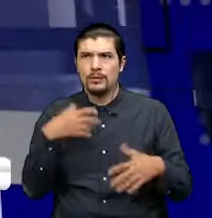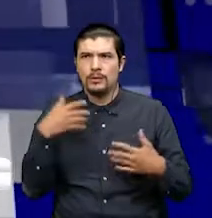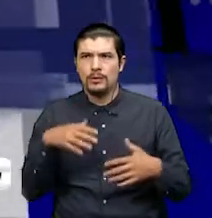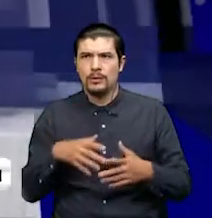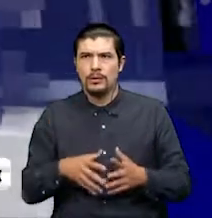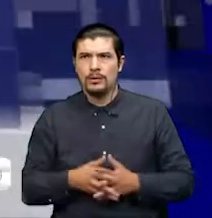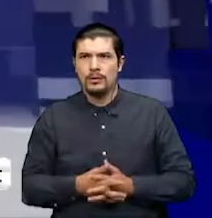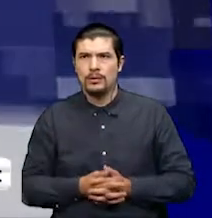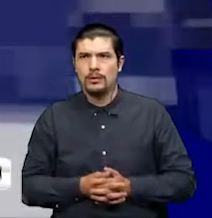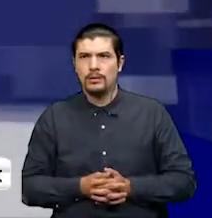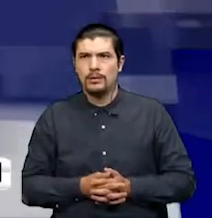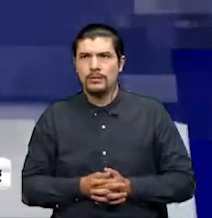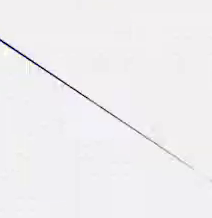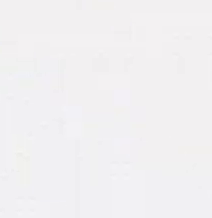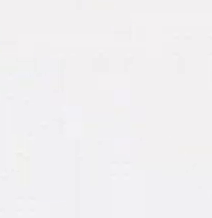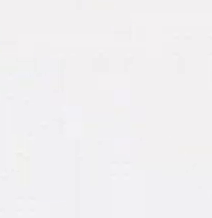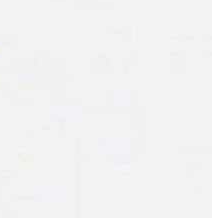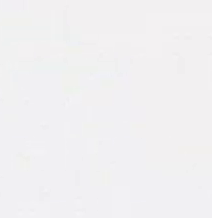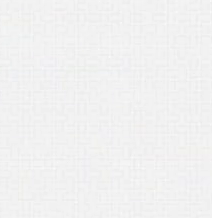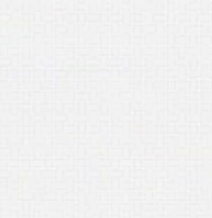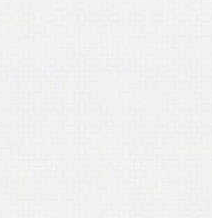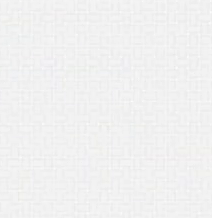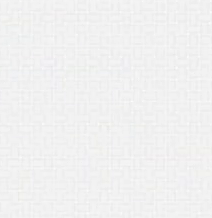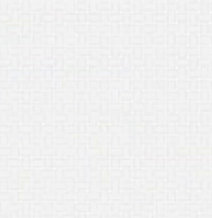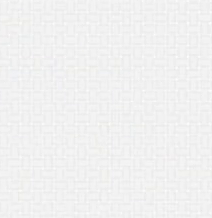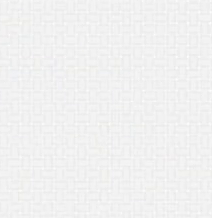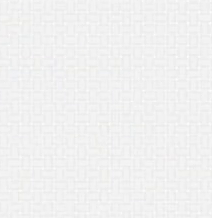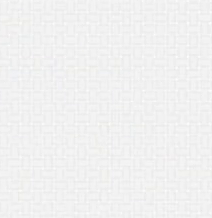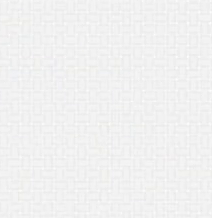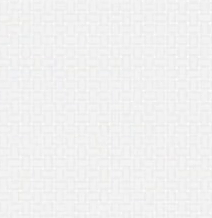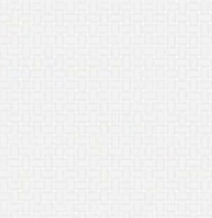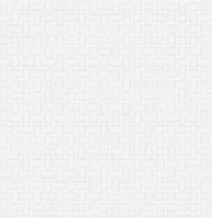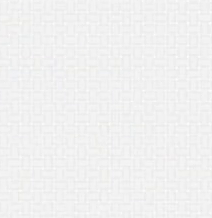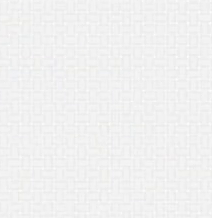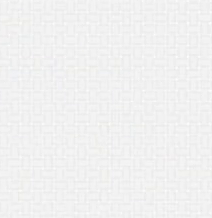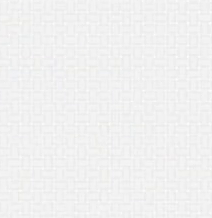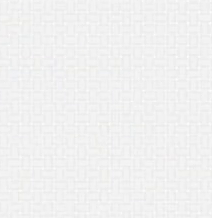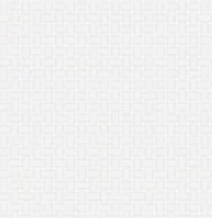y enfrentando al deportes tolima canal draw tócome